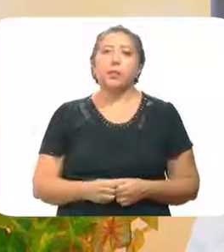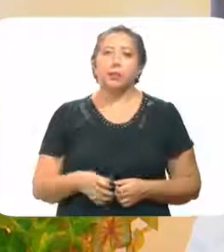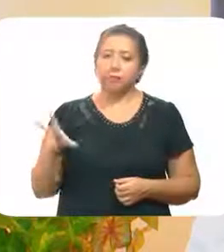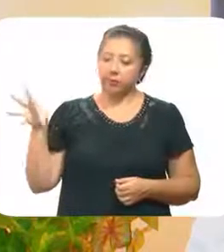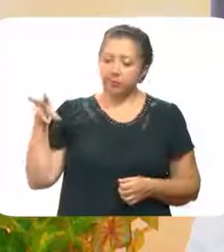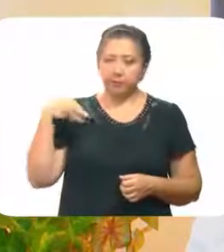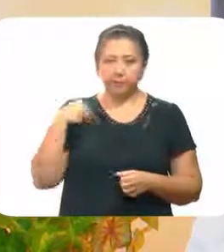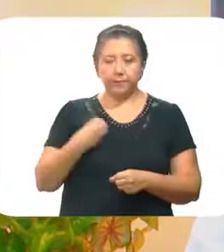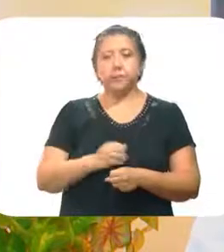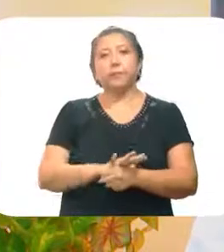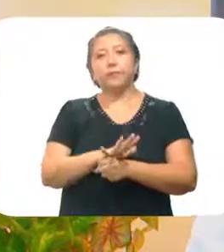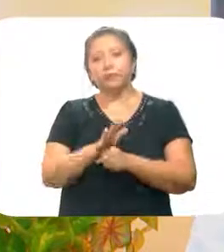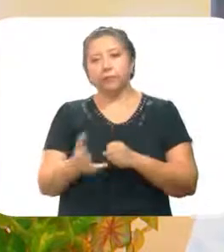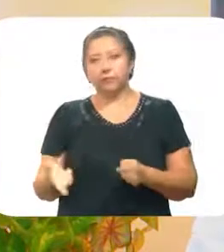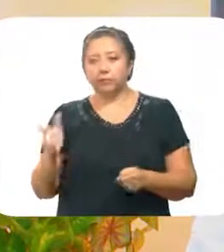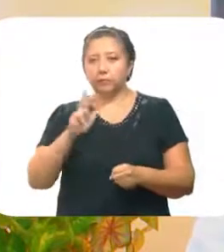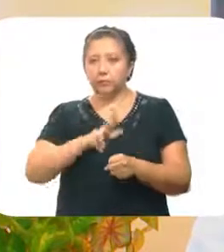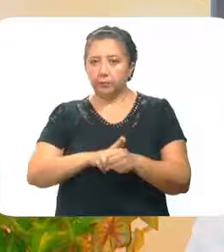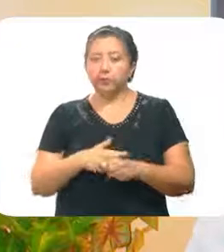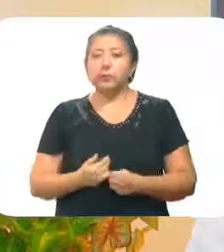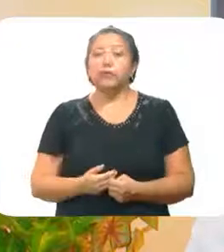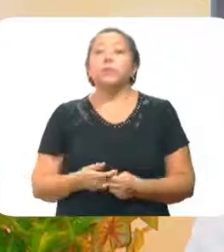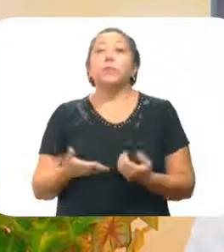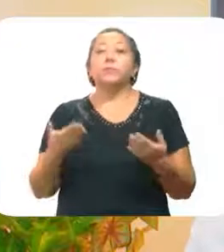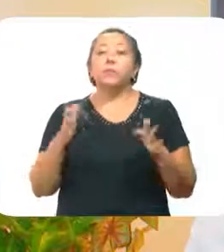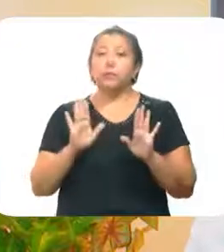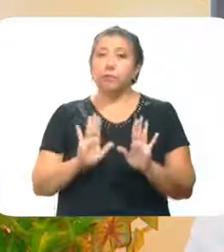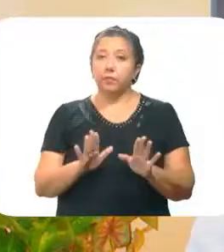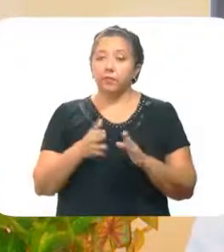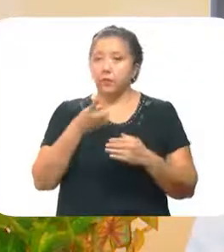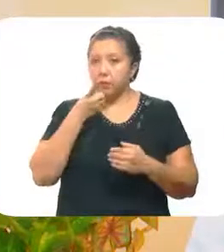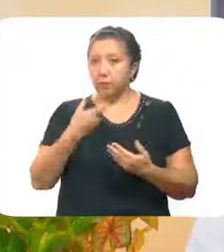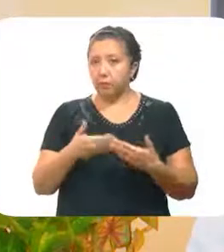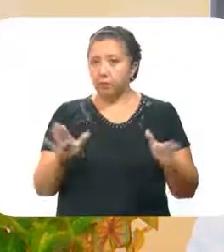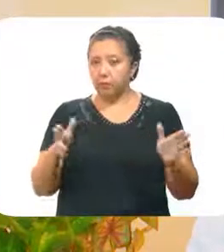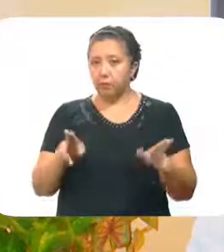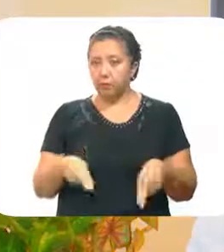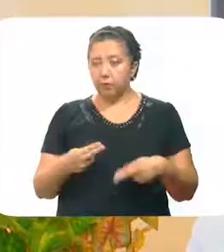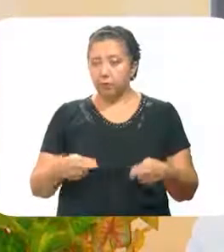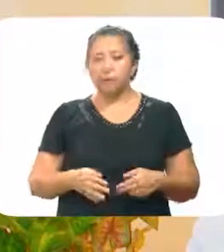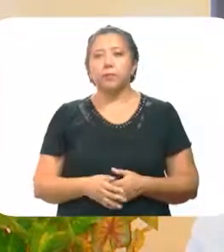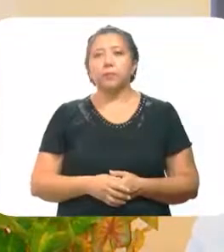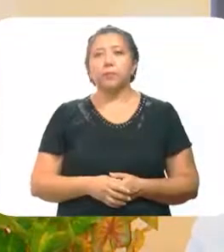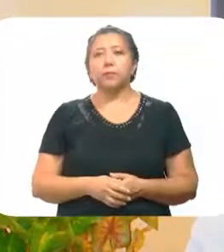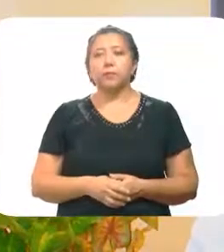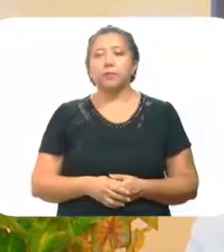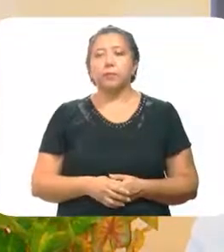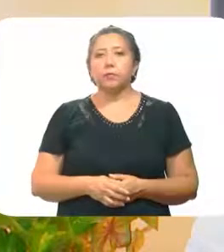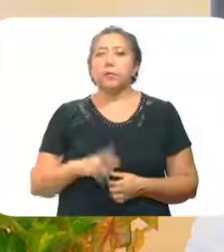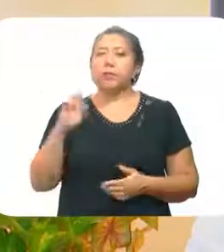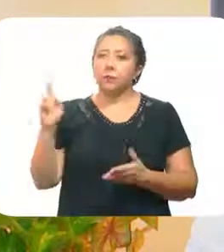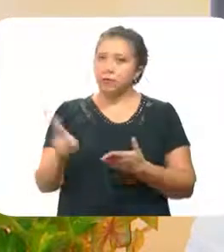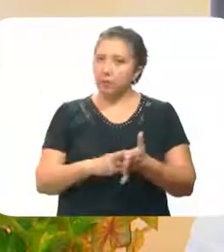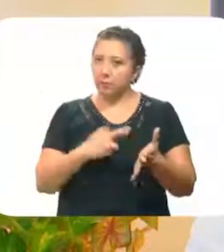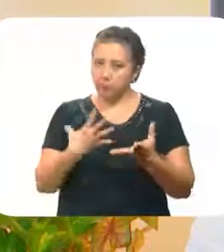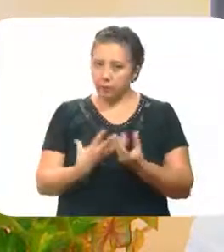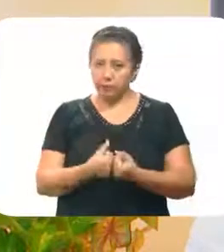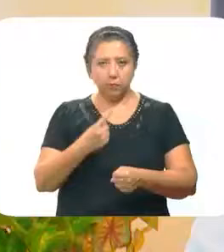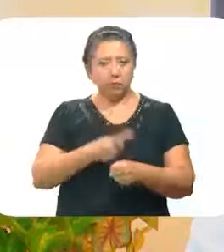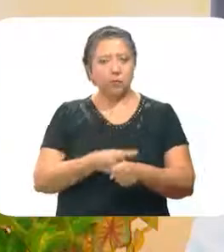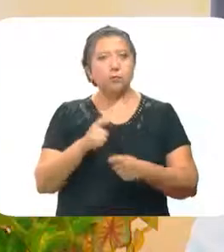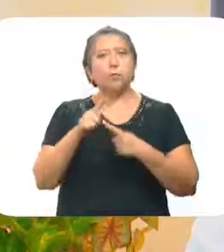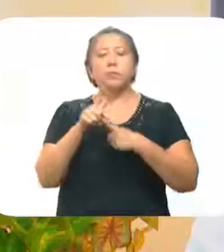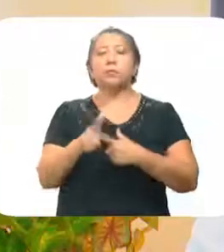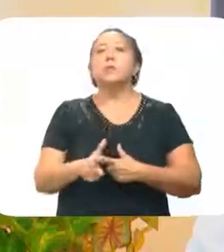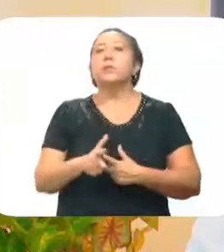sanitarias, para evitar comprometer nuestra capacidad hospitalaria e interrumpir el proceso de reactivación económica. Reiteramos, la